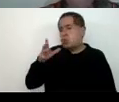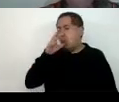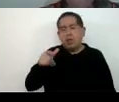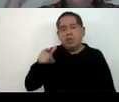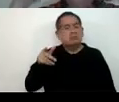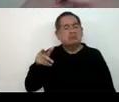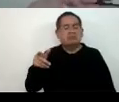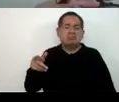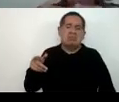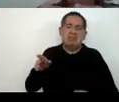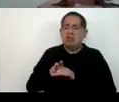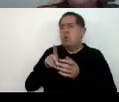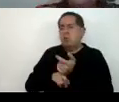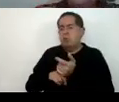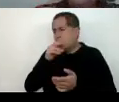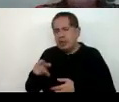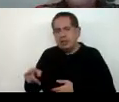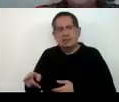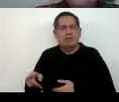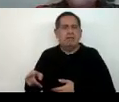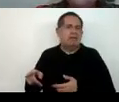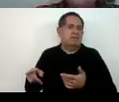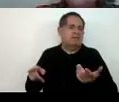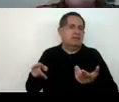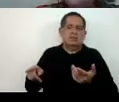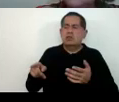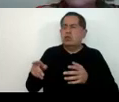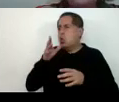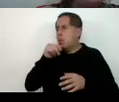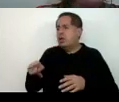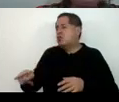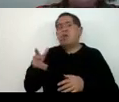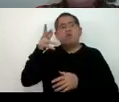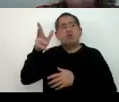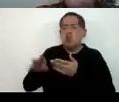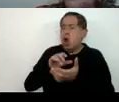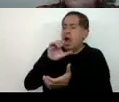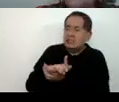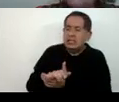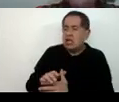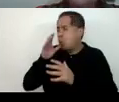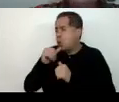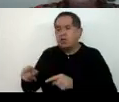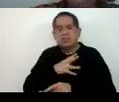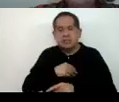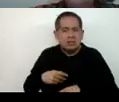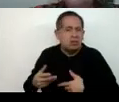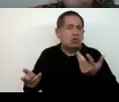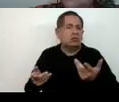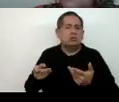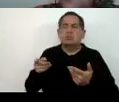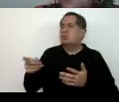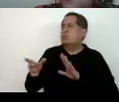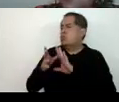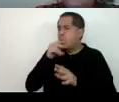a más, que no piensen en que se van a casar, en que no van a poder tener hijos, que no pueden tener